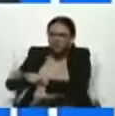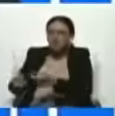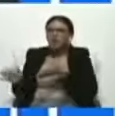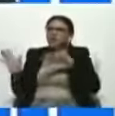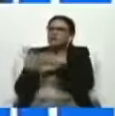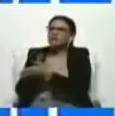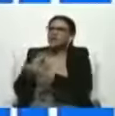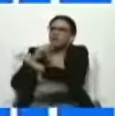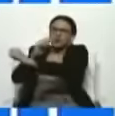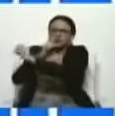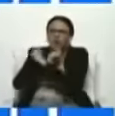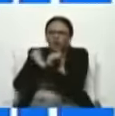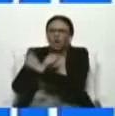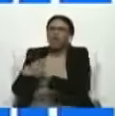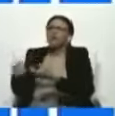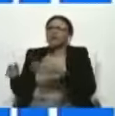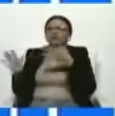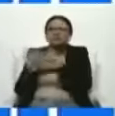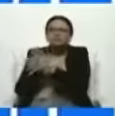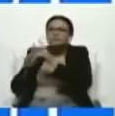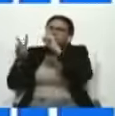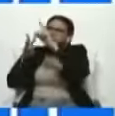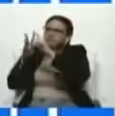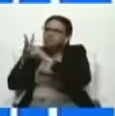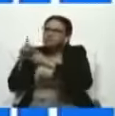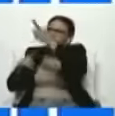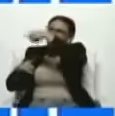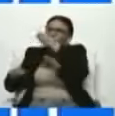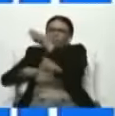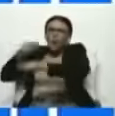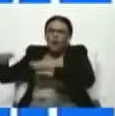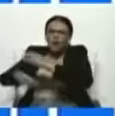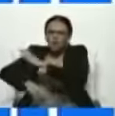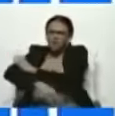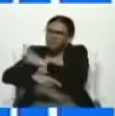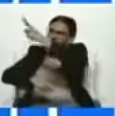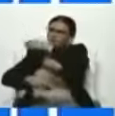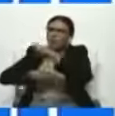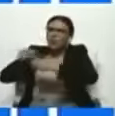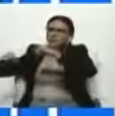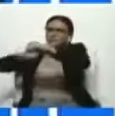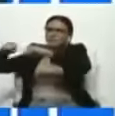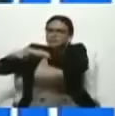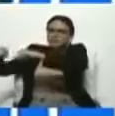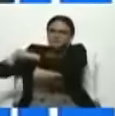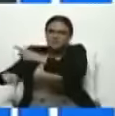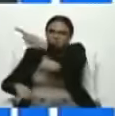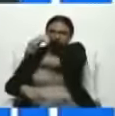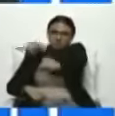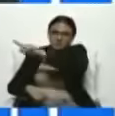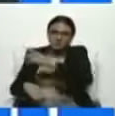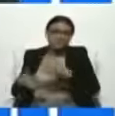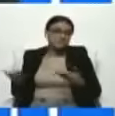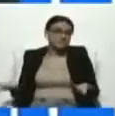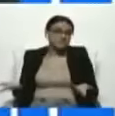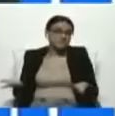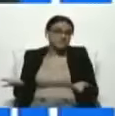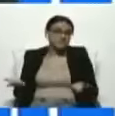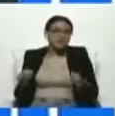invasión, con las sanciones brutales. Todo eso tiene su epicentro en qué se hicieron con el poder legislativo